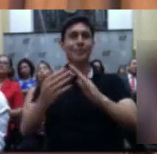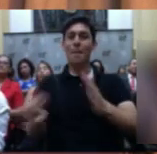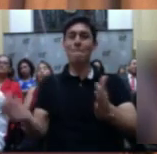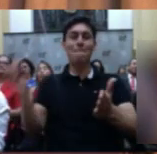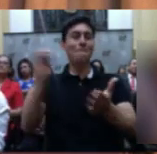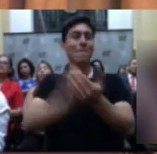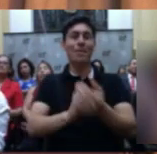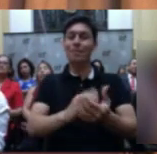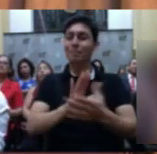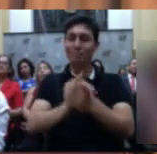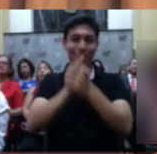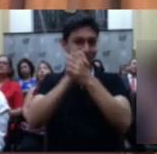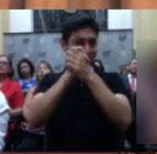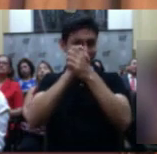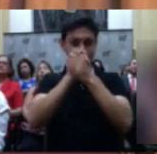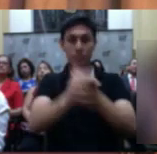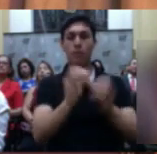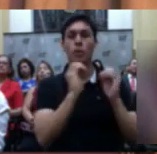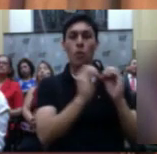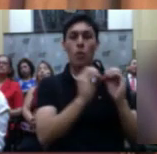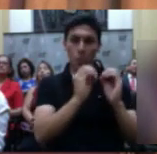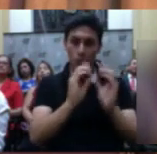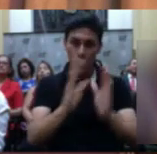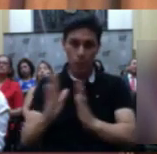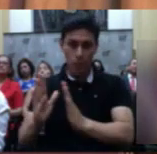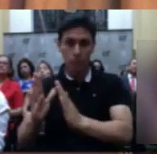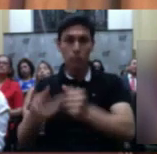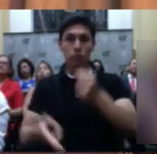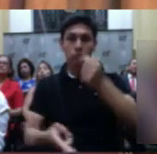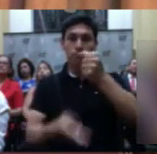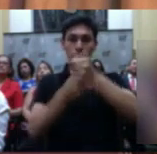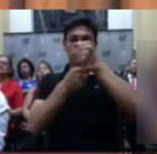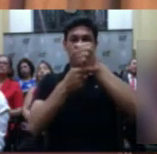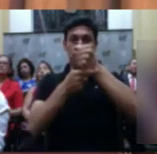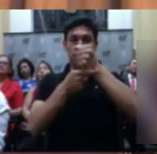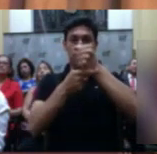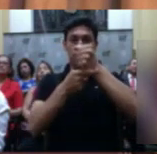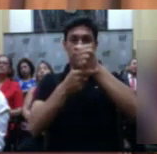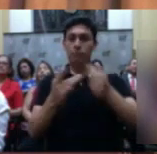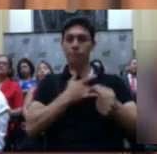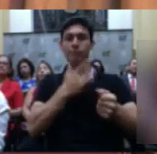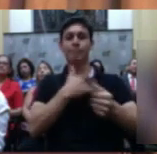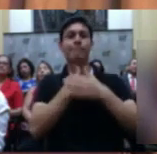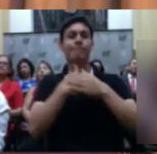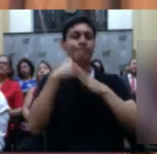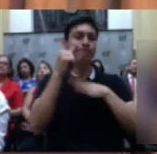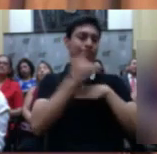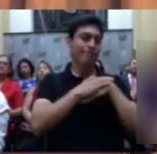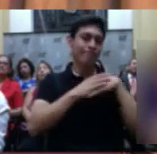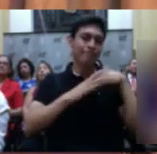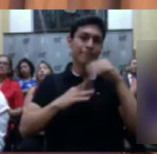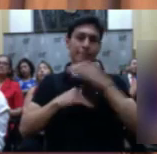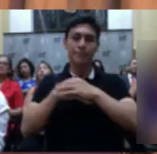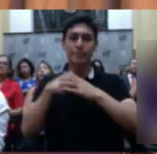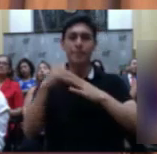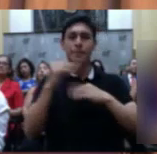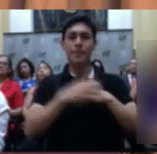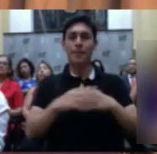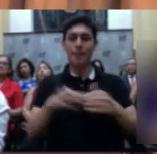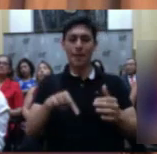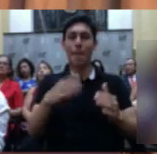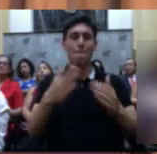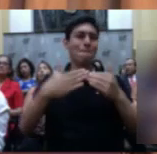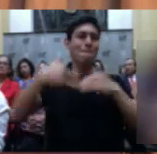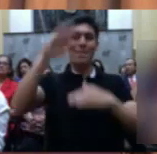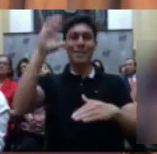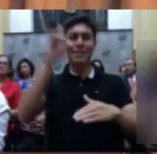más amigable, ordenada, segura, accesible y acogedora para sus más de 100.000